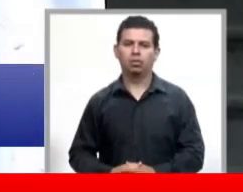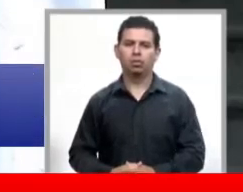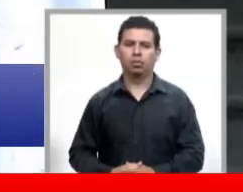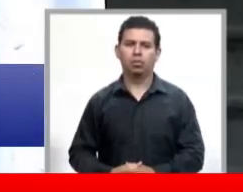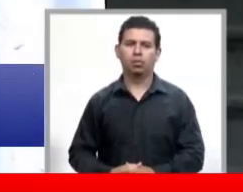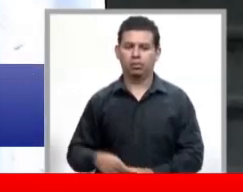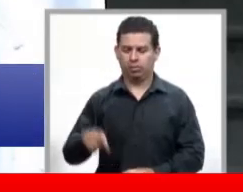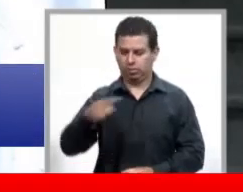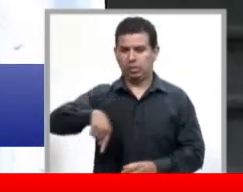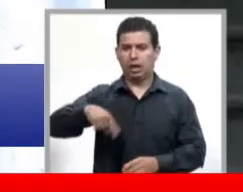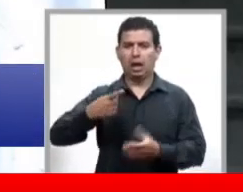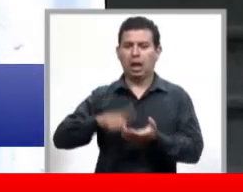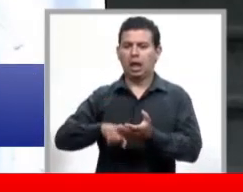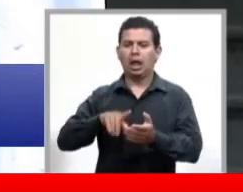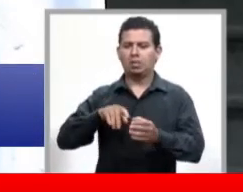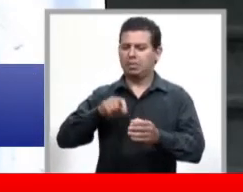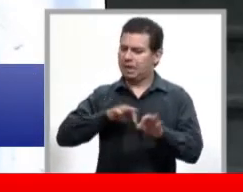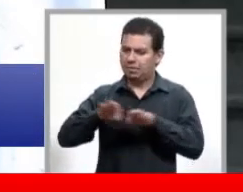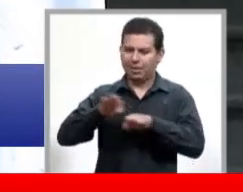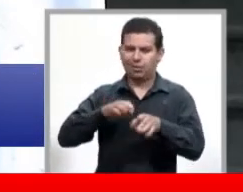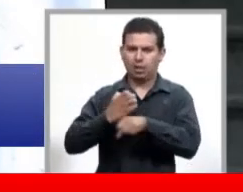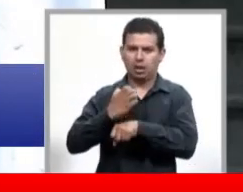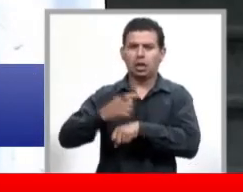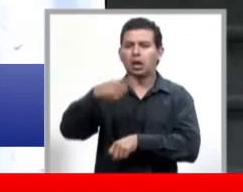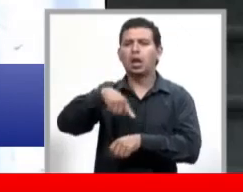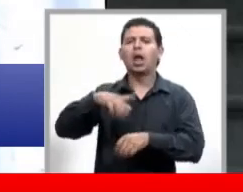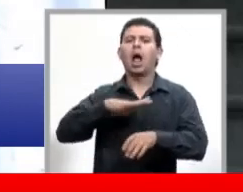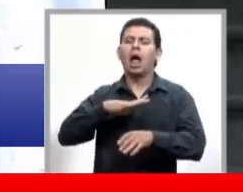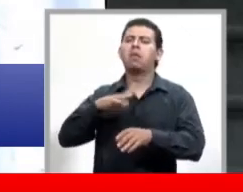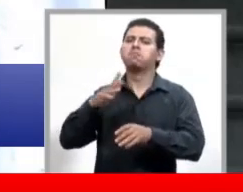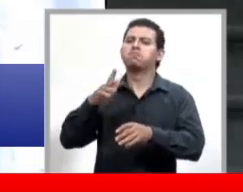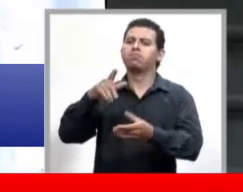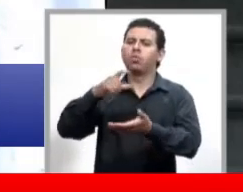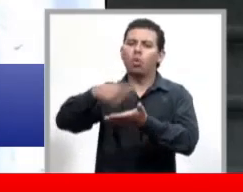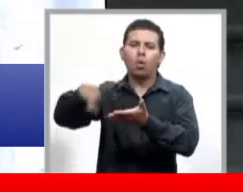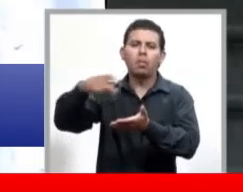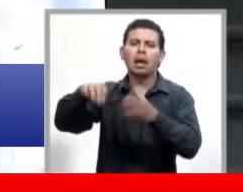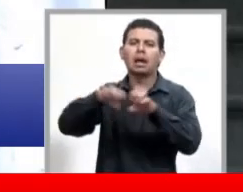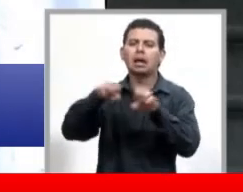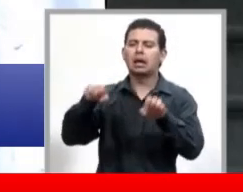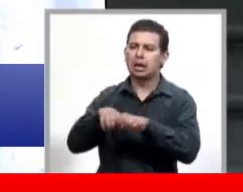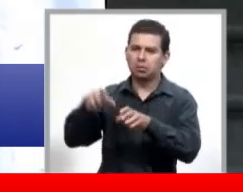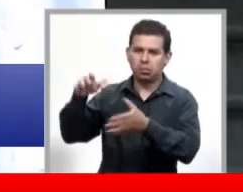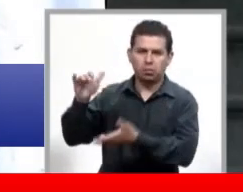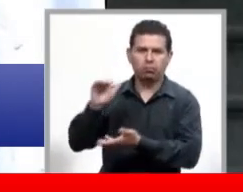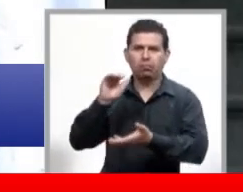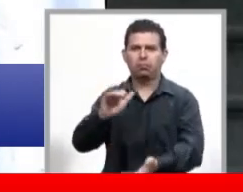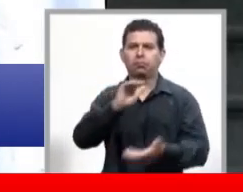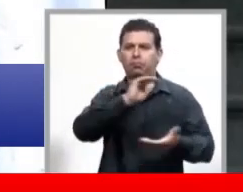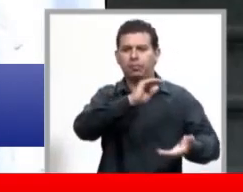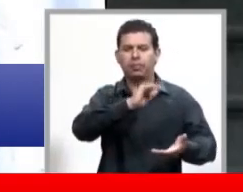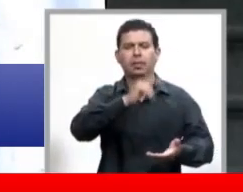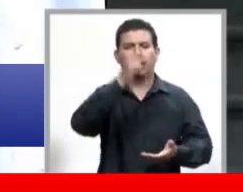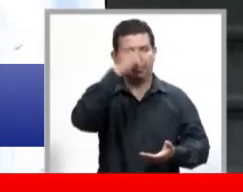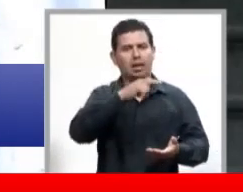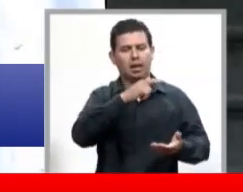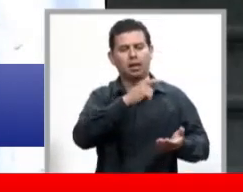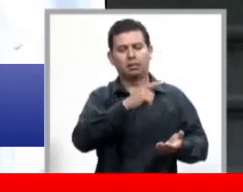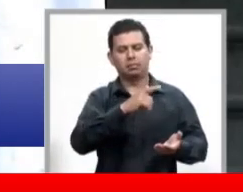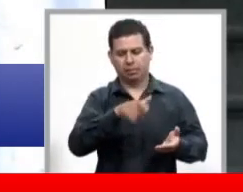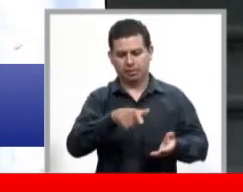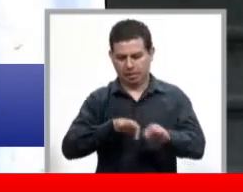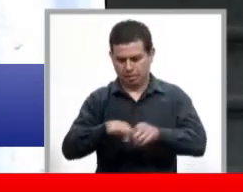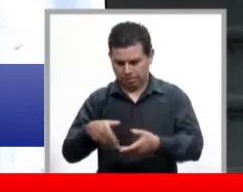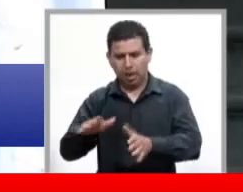el equipo y que ya de manera gradual estará llegando los insumos de la